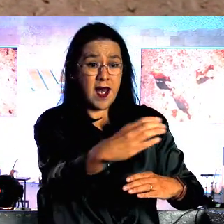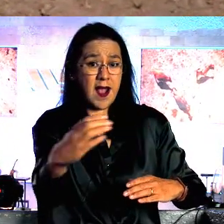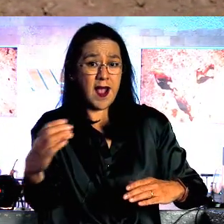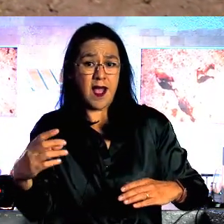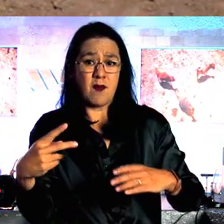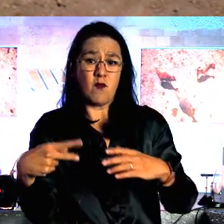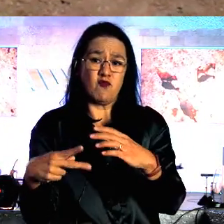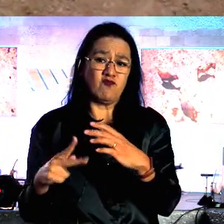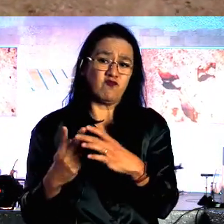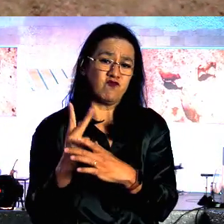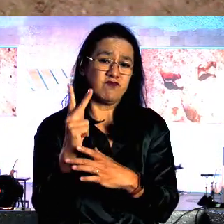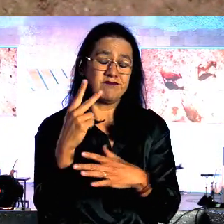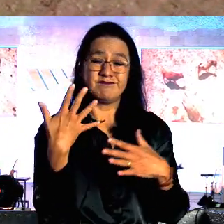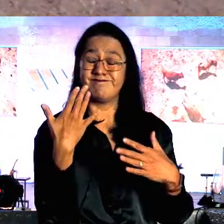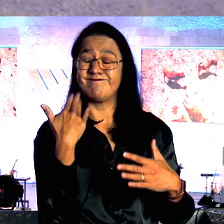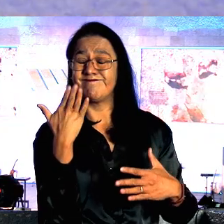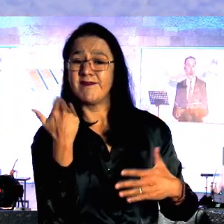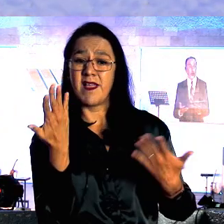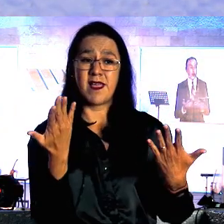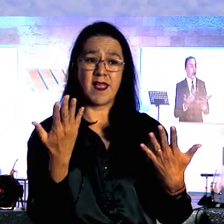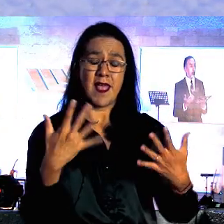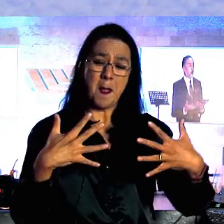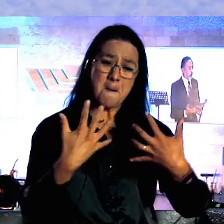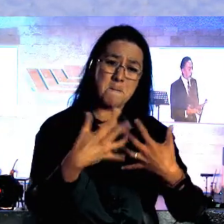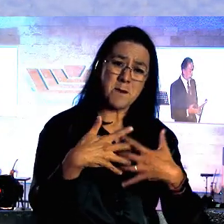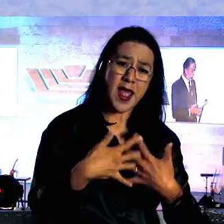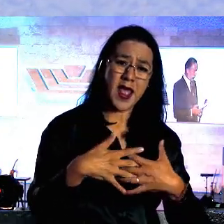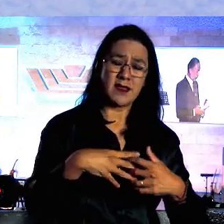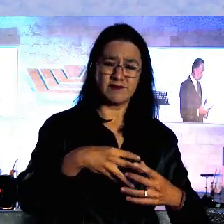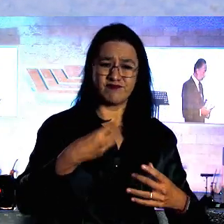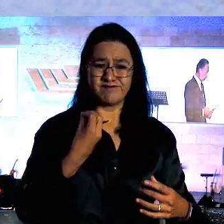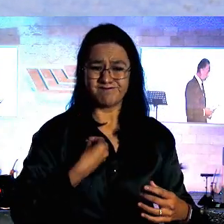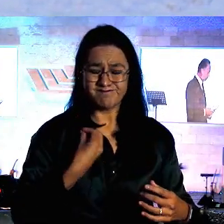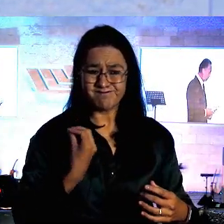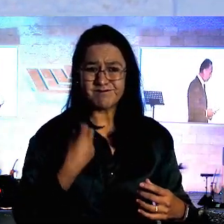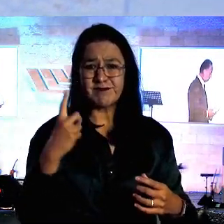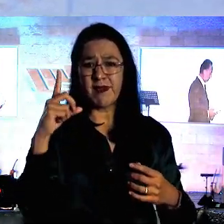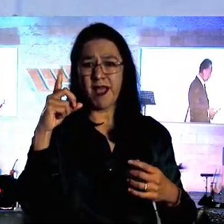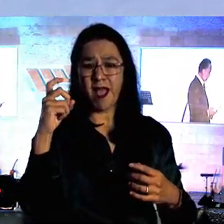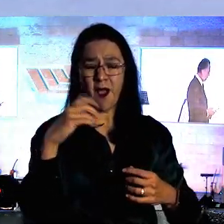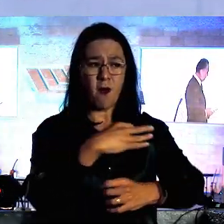empresas, las familias, todo el mundo va a sufrir cuando falte el agua.